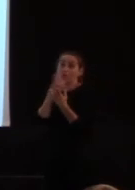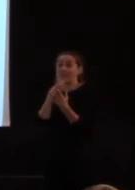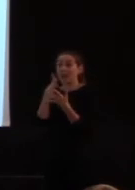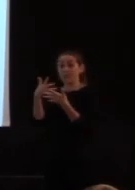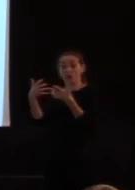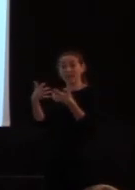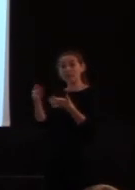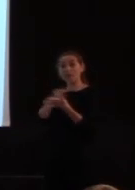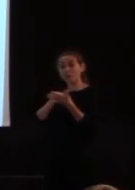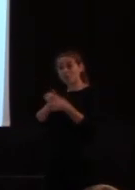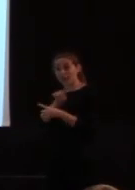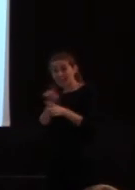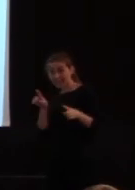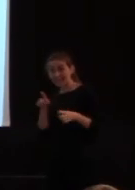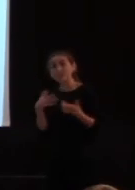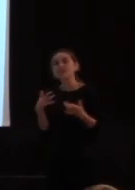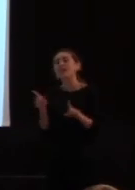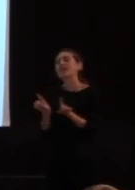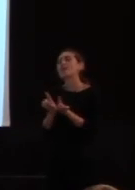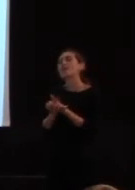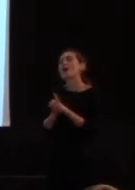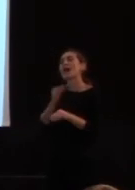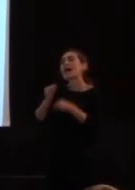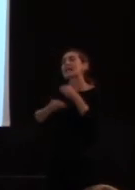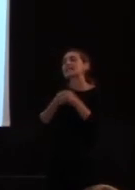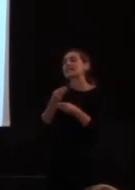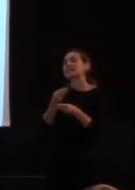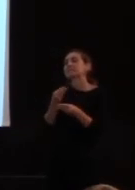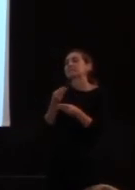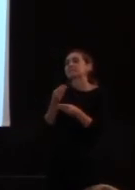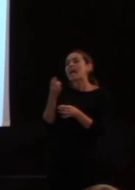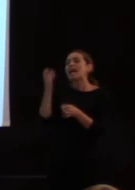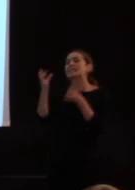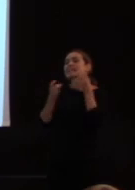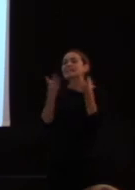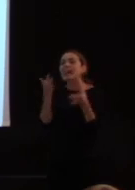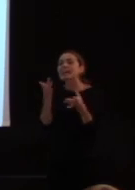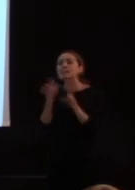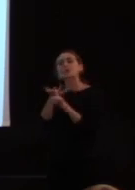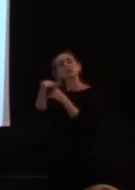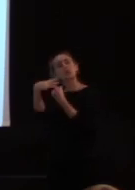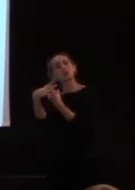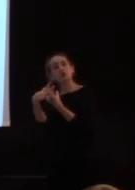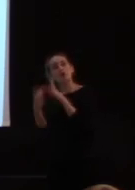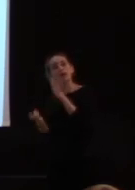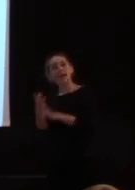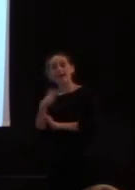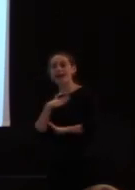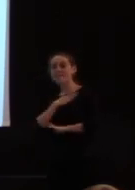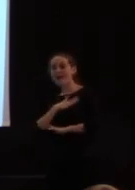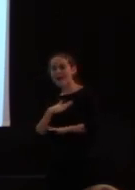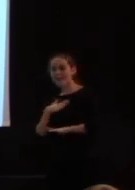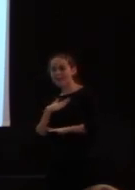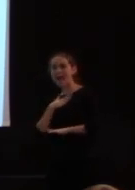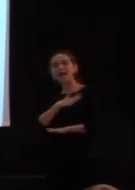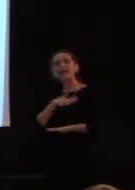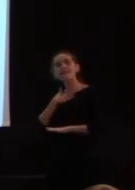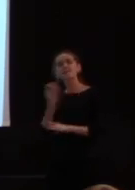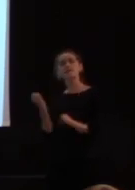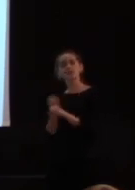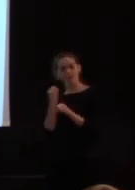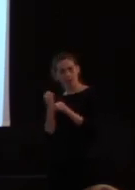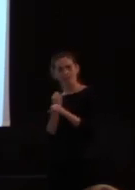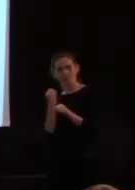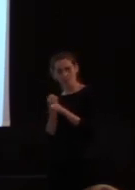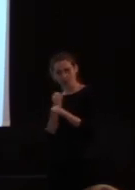Entonces, se trata de crear una dinámica amable, pero implacable. Amable, pero ¿me entendéis que quiero decir?